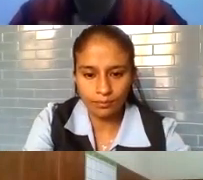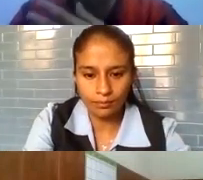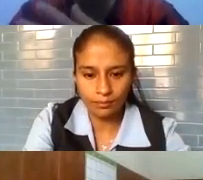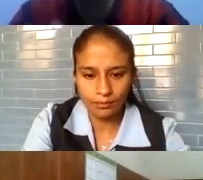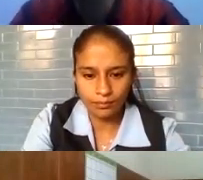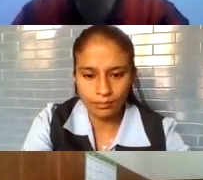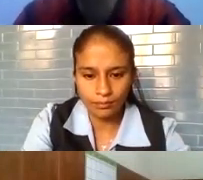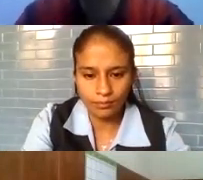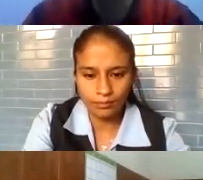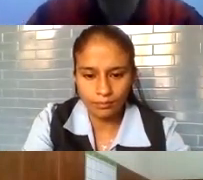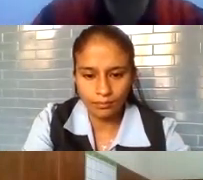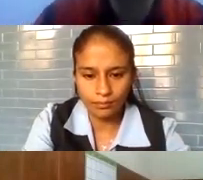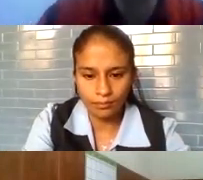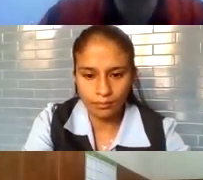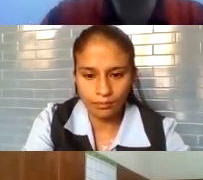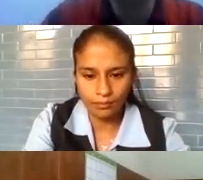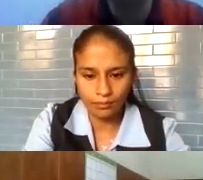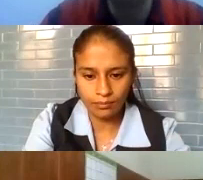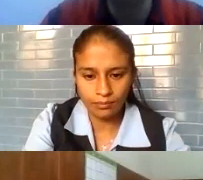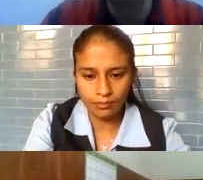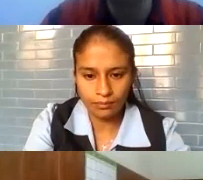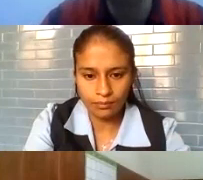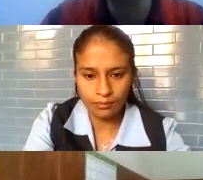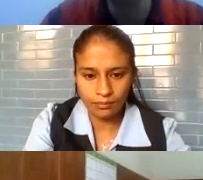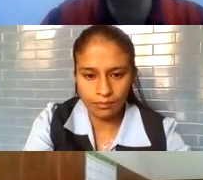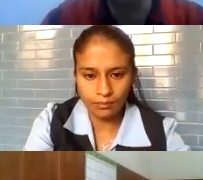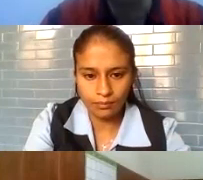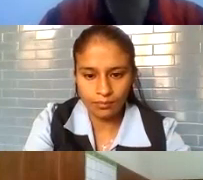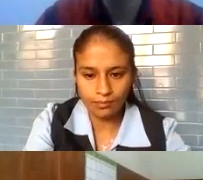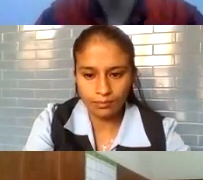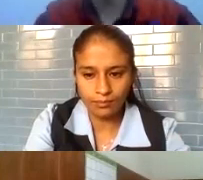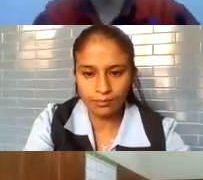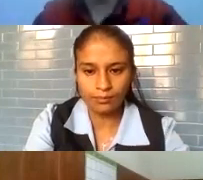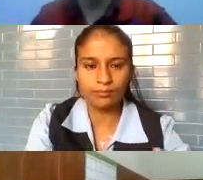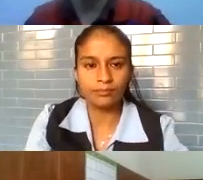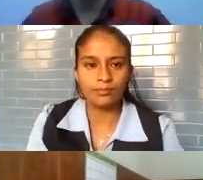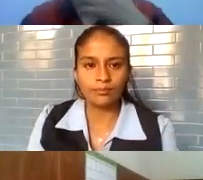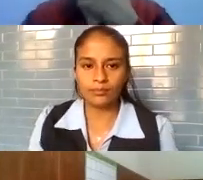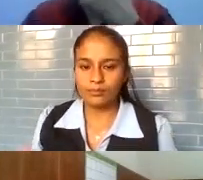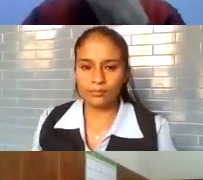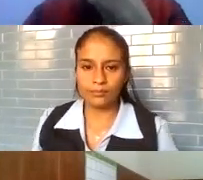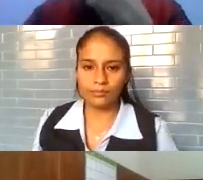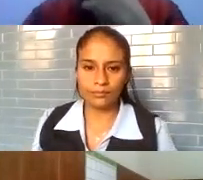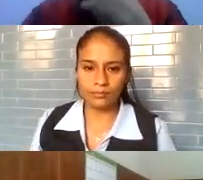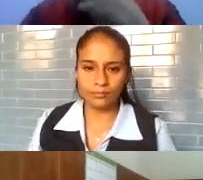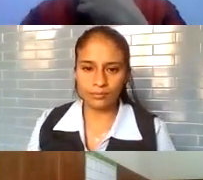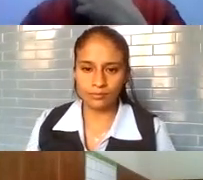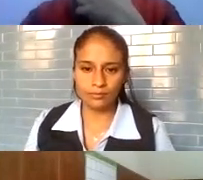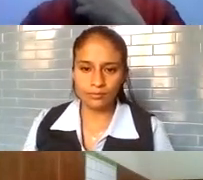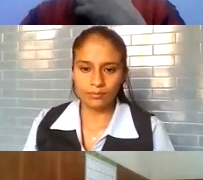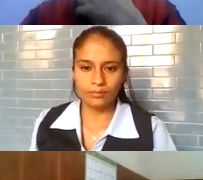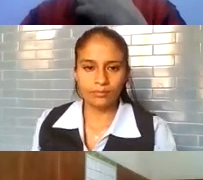acuerdo? Esto podría aplicarse a lo mejor cuando la víctima es muy pesada, les repito, no me permite cargar a lo mejor, por ejemplo, con uno de bombero.